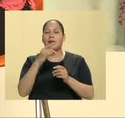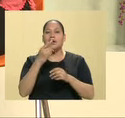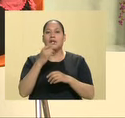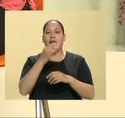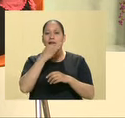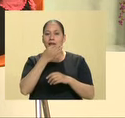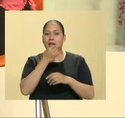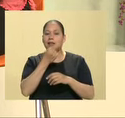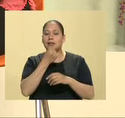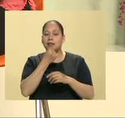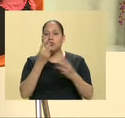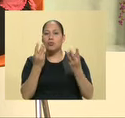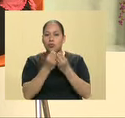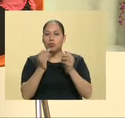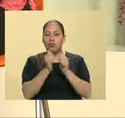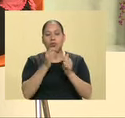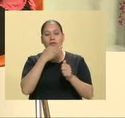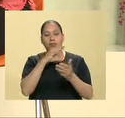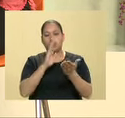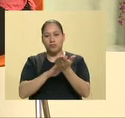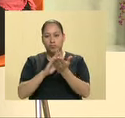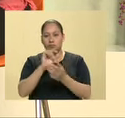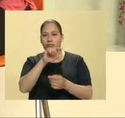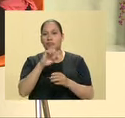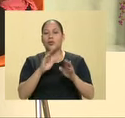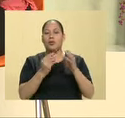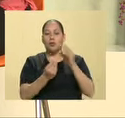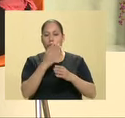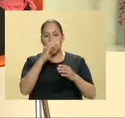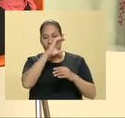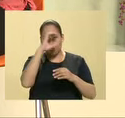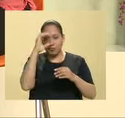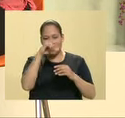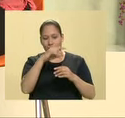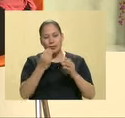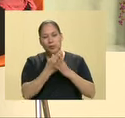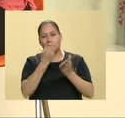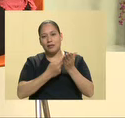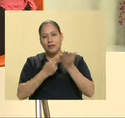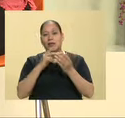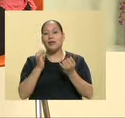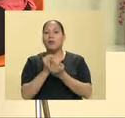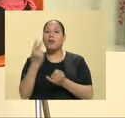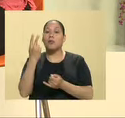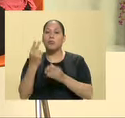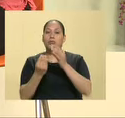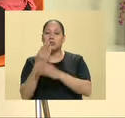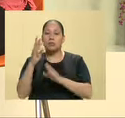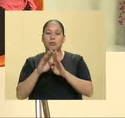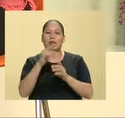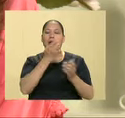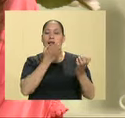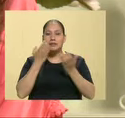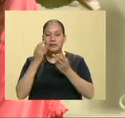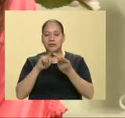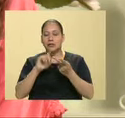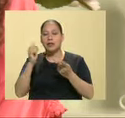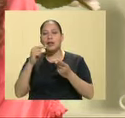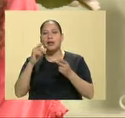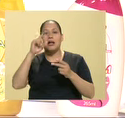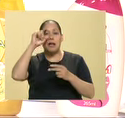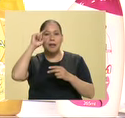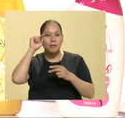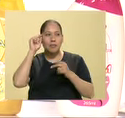niños con estos productos, con esta nueva imagen que tiene, con estos nuevos 2 sabores, explosión de sandía y